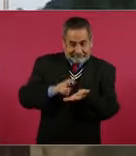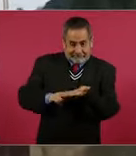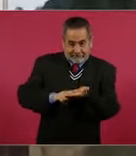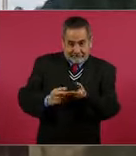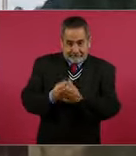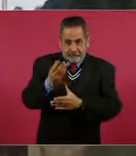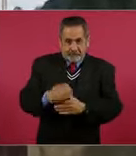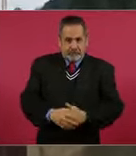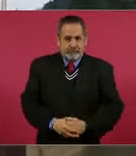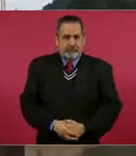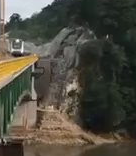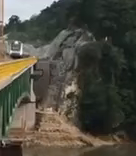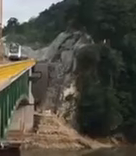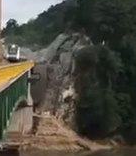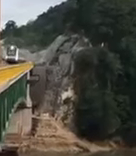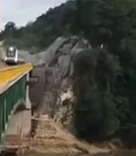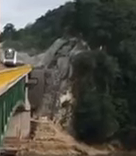que